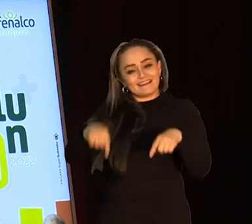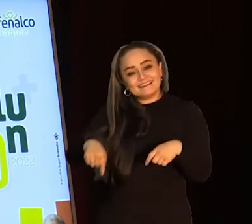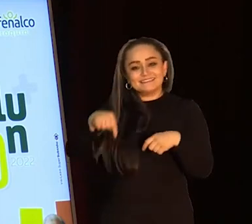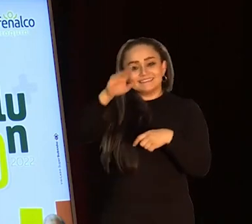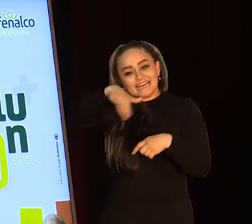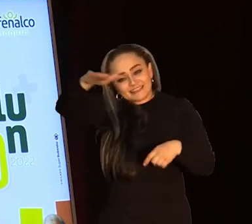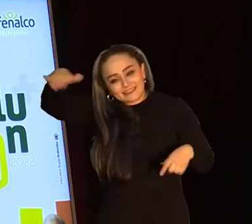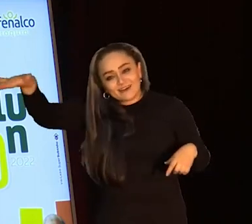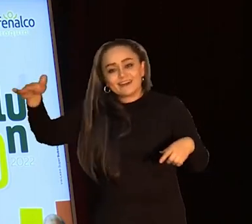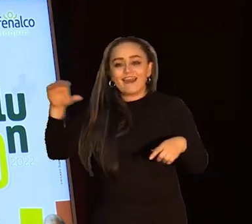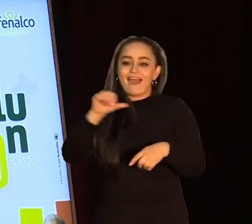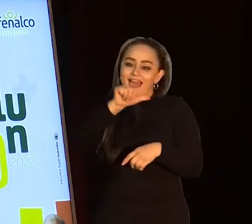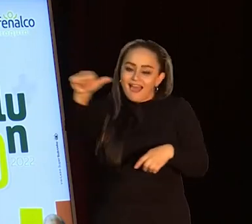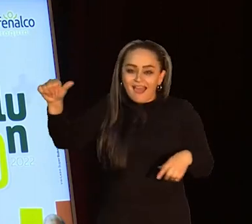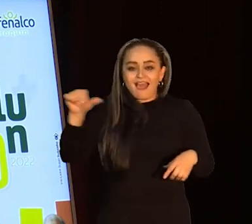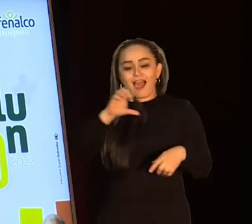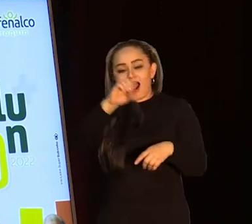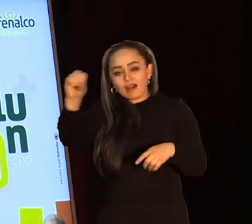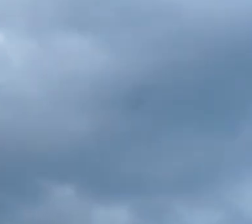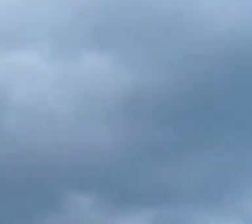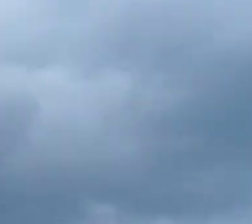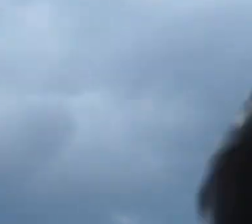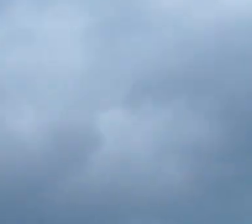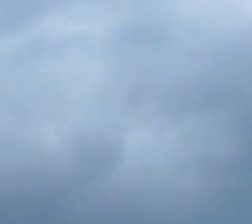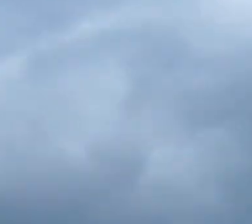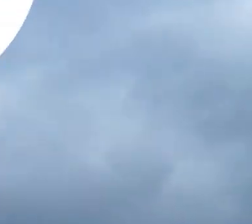antioqueños y las antioqueñas por Confenalco.